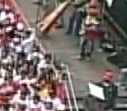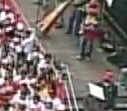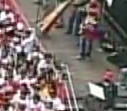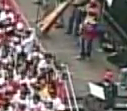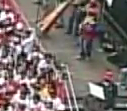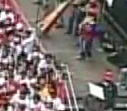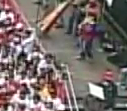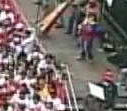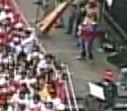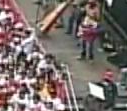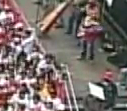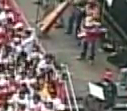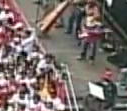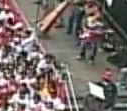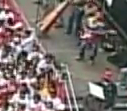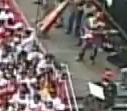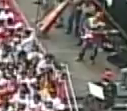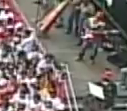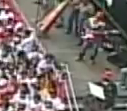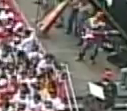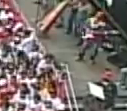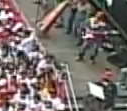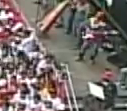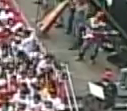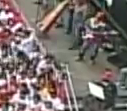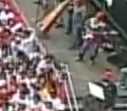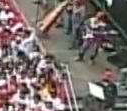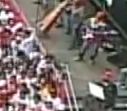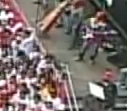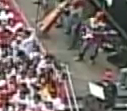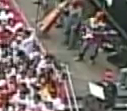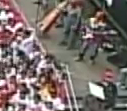En la calle Igualdad de Nueva España finaliza este